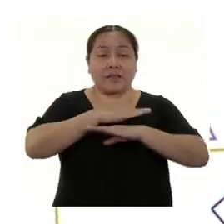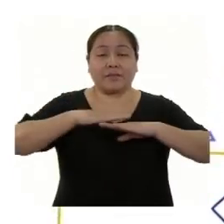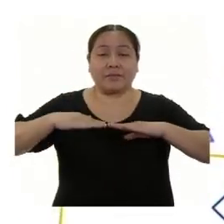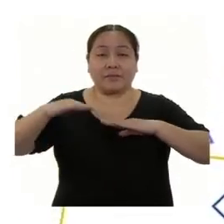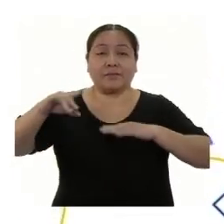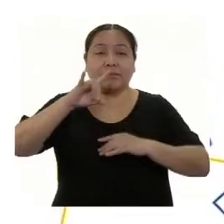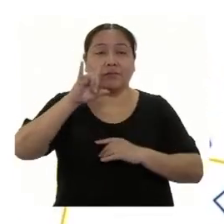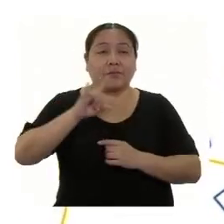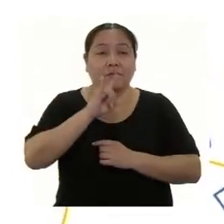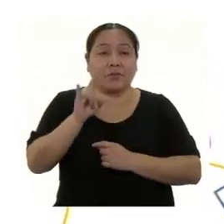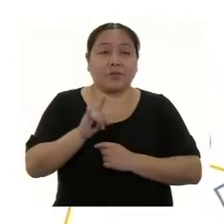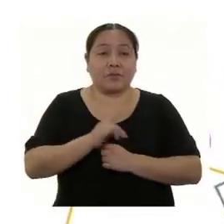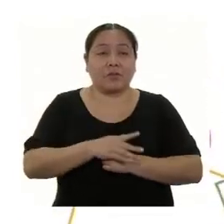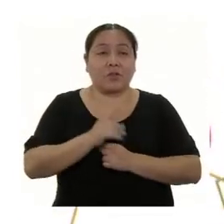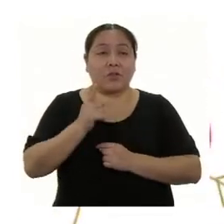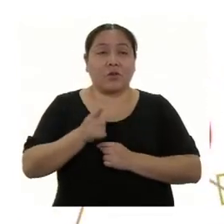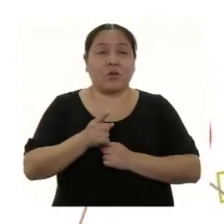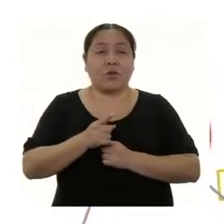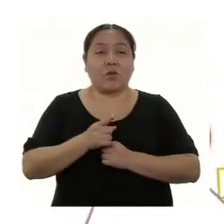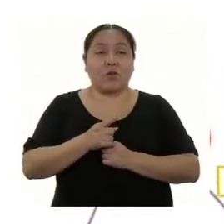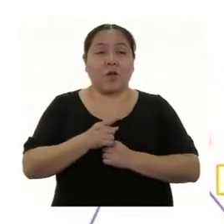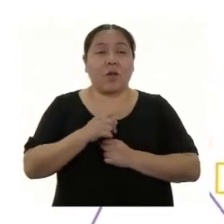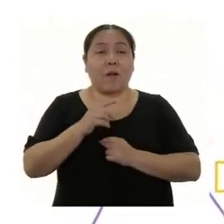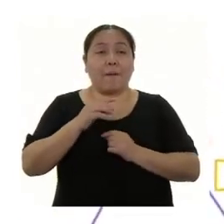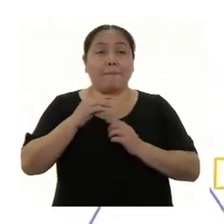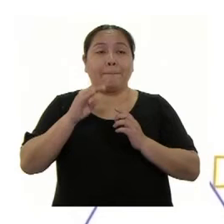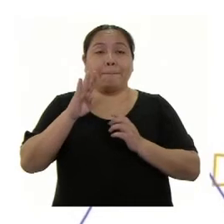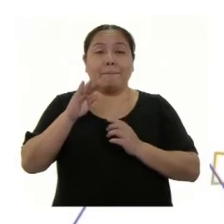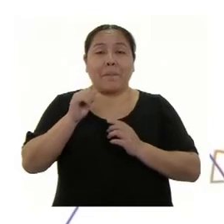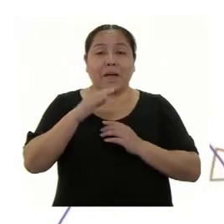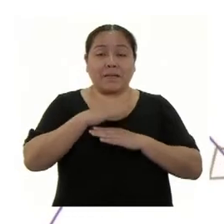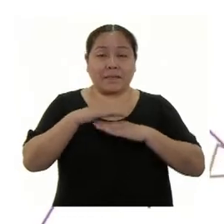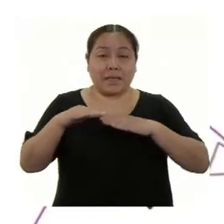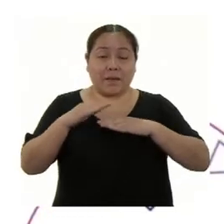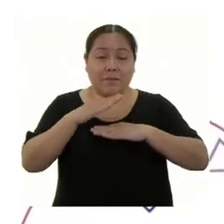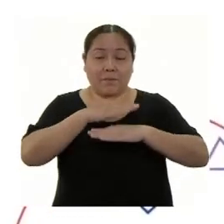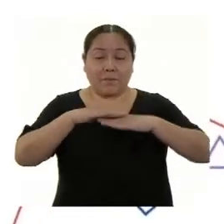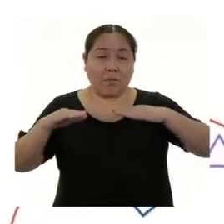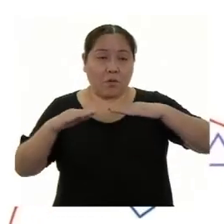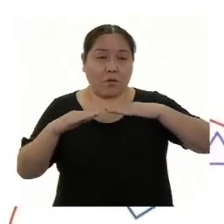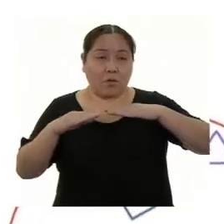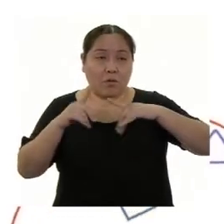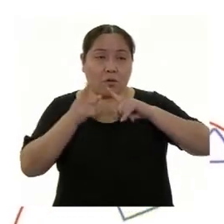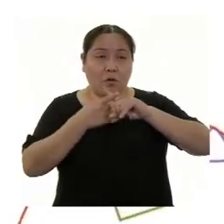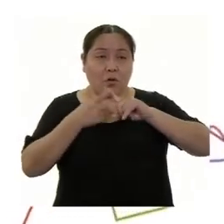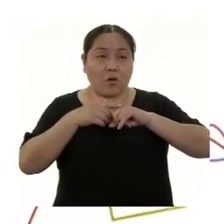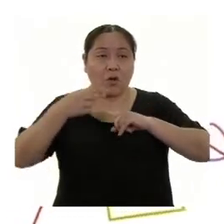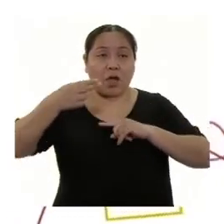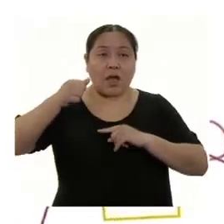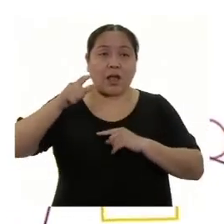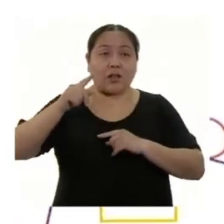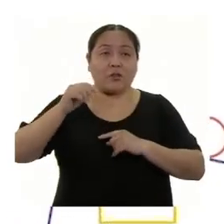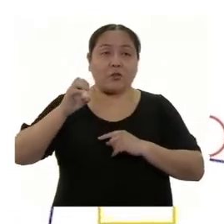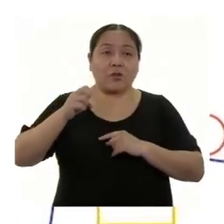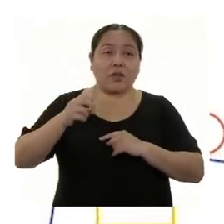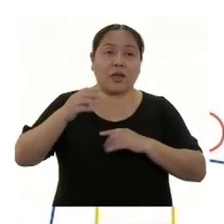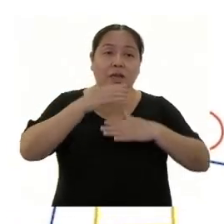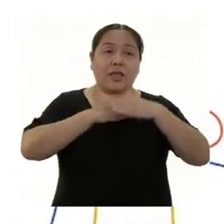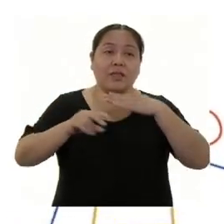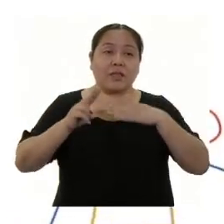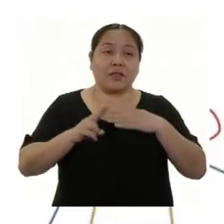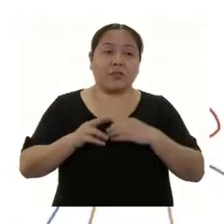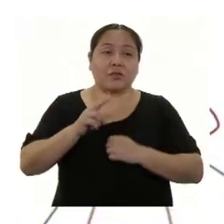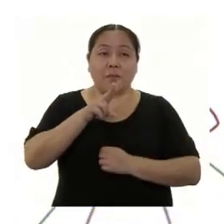bases, utilizo la fórmula de base por altura entre 2, lo que sería 20 por 2 sobre 2, y tengo